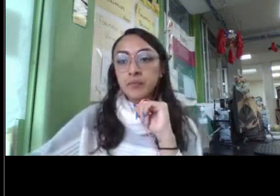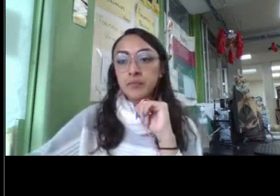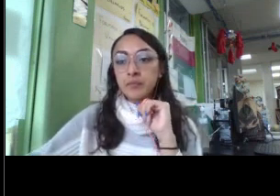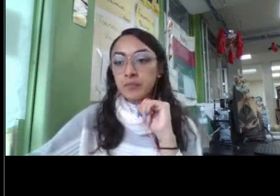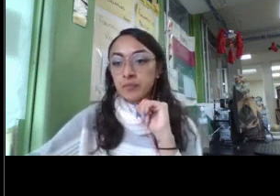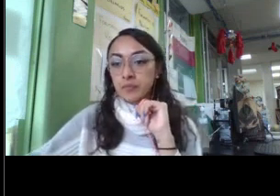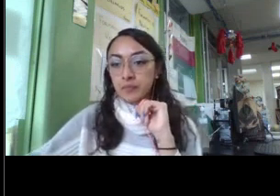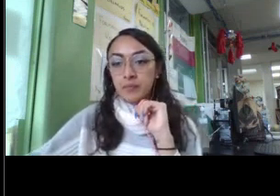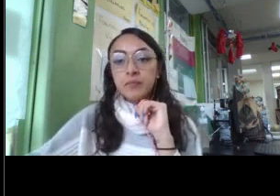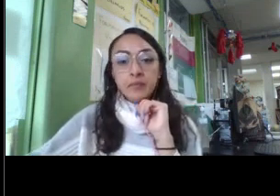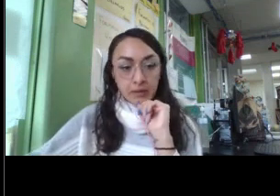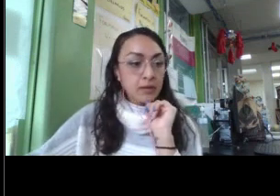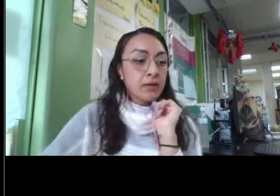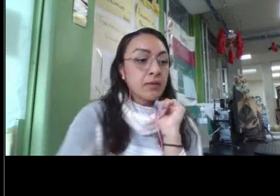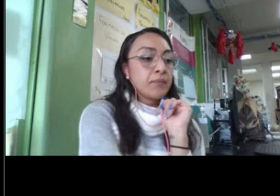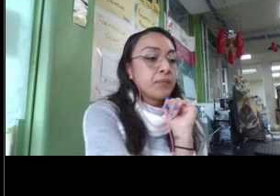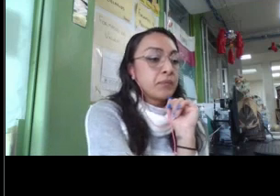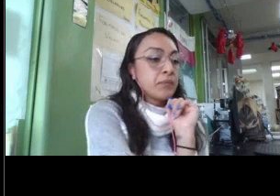Yo, maestra,